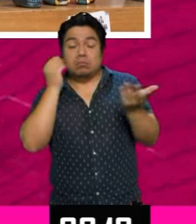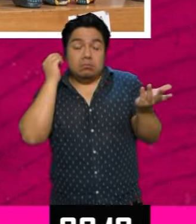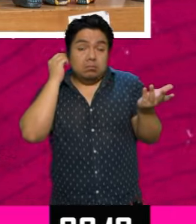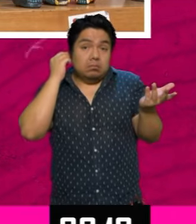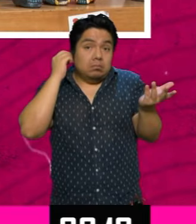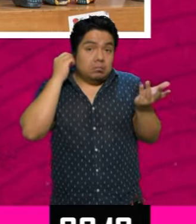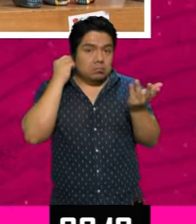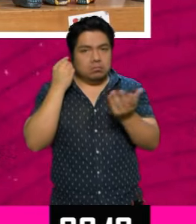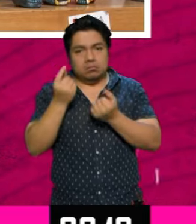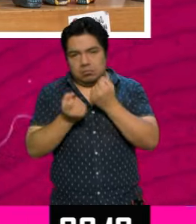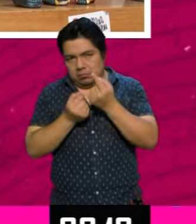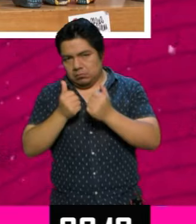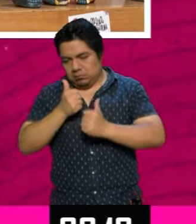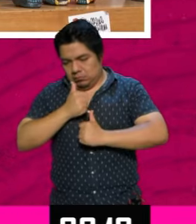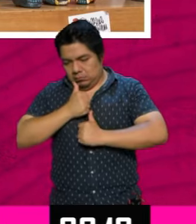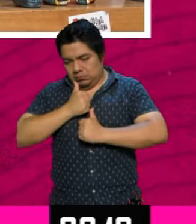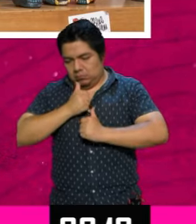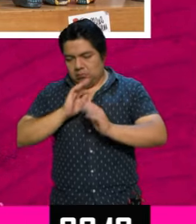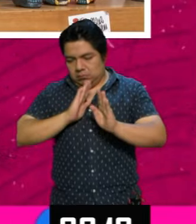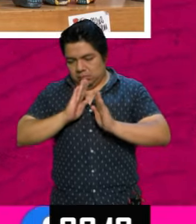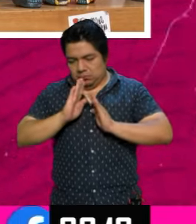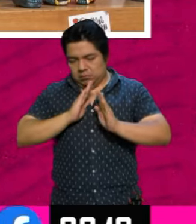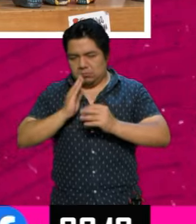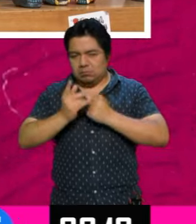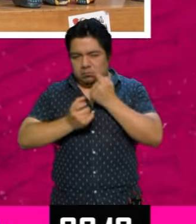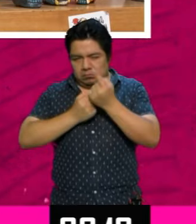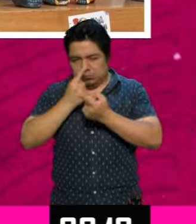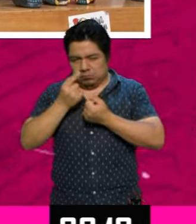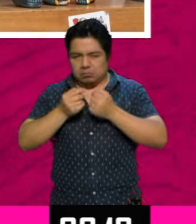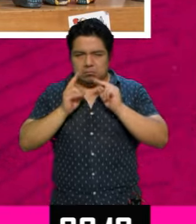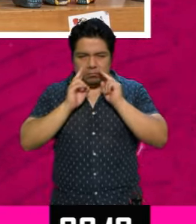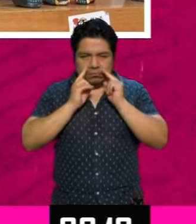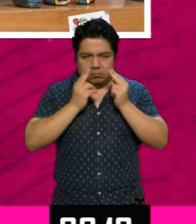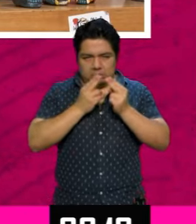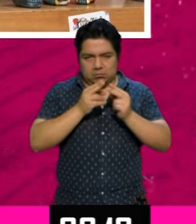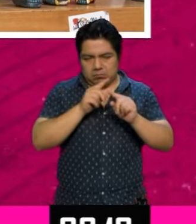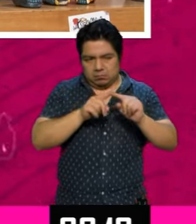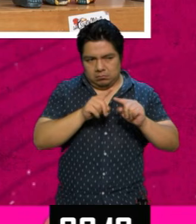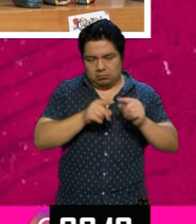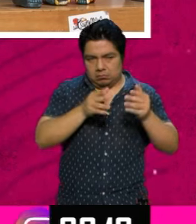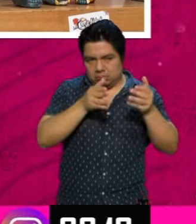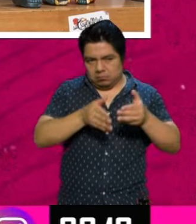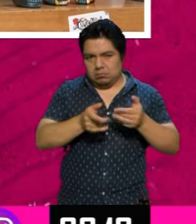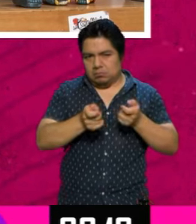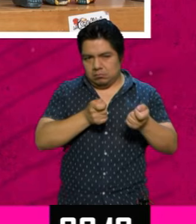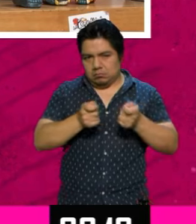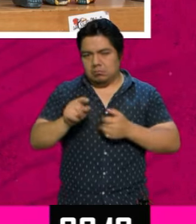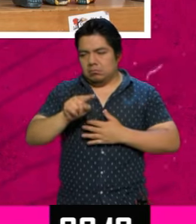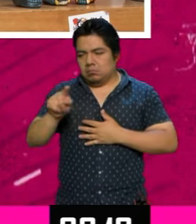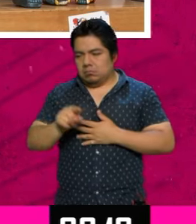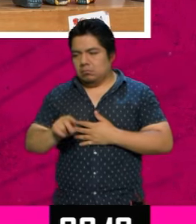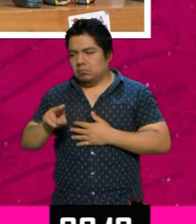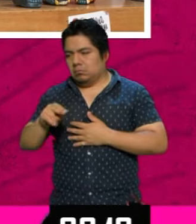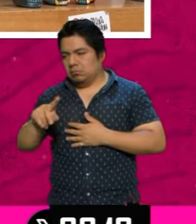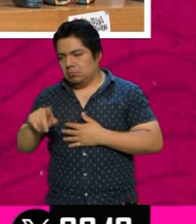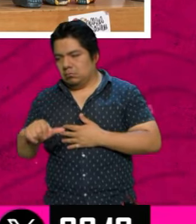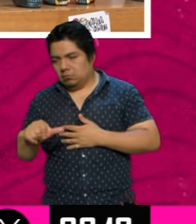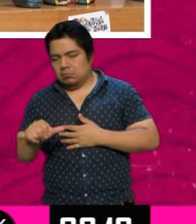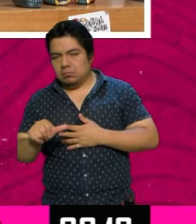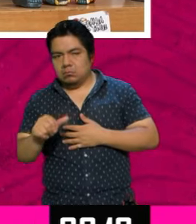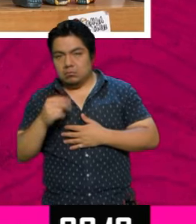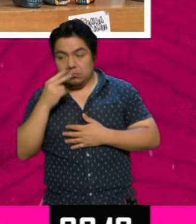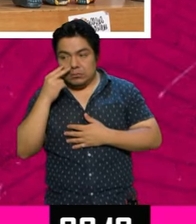o sea, la mayor parte de los militares, ¿no? Excepto las unidades que estaban bajo directo control de Zúñiga. Y cuando se